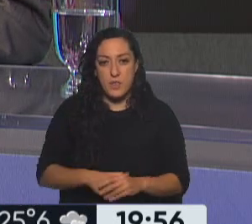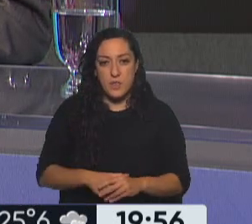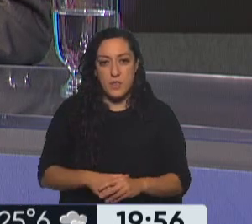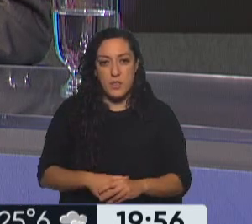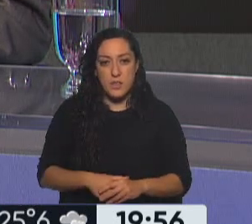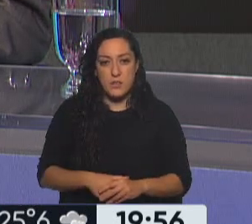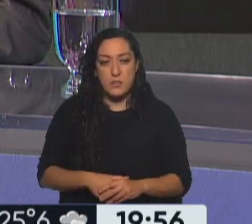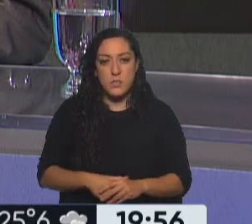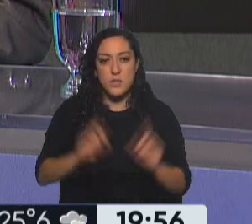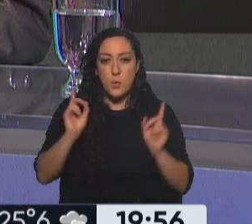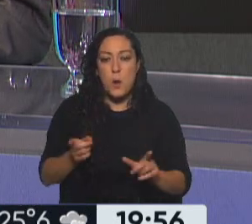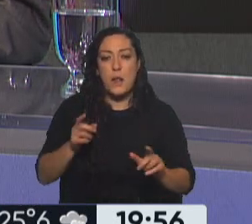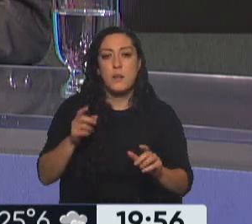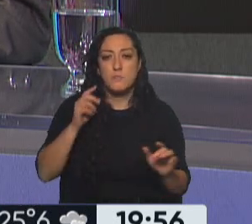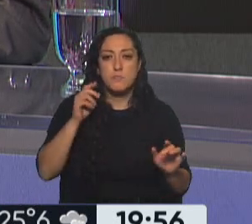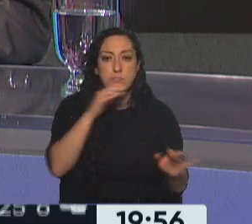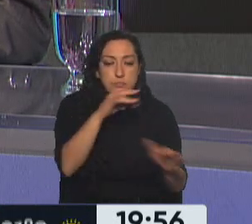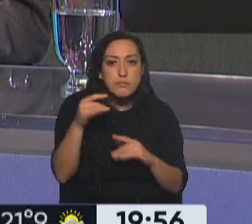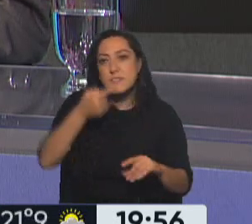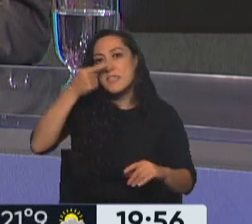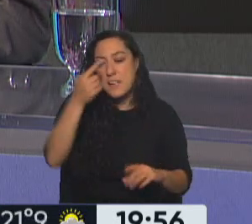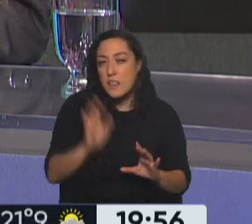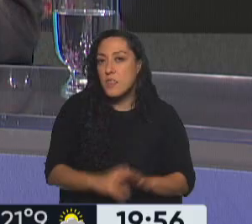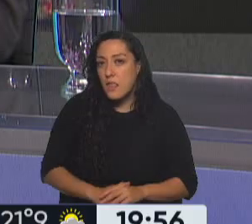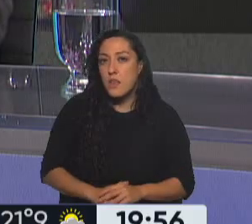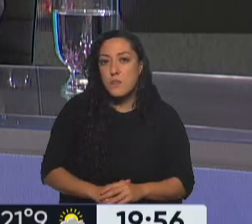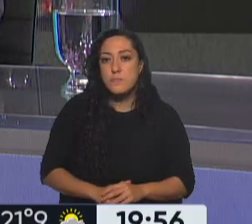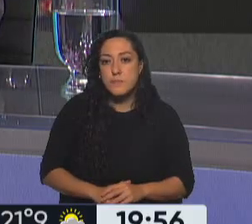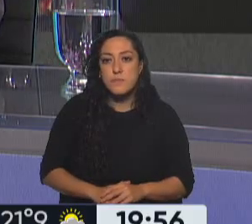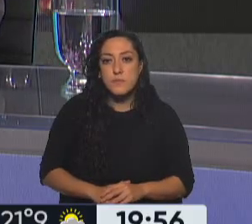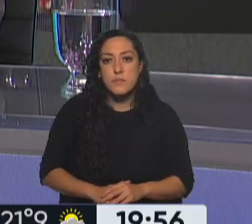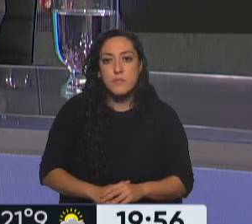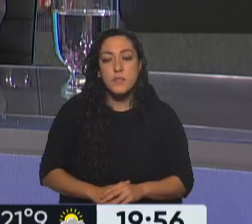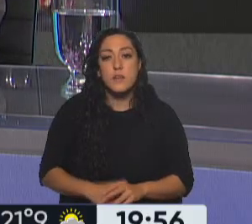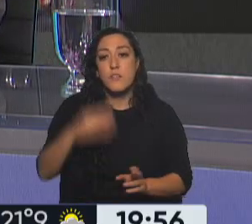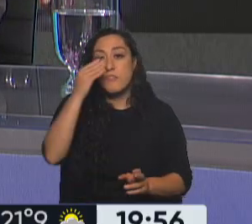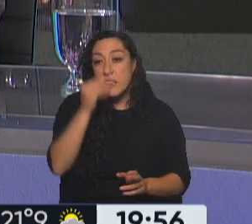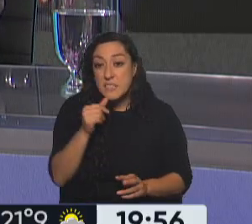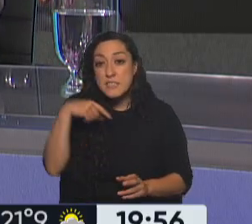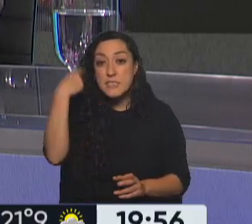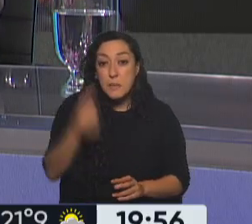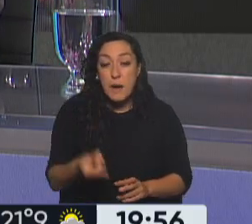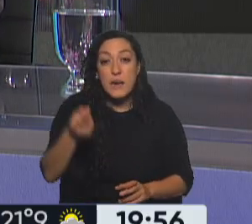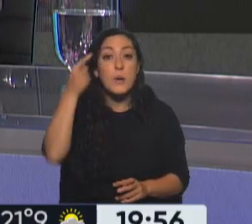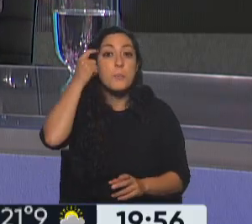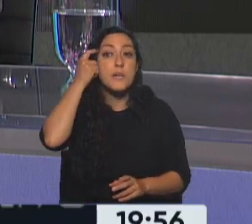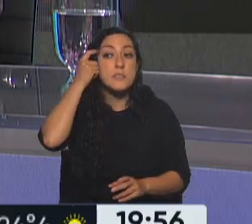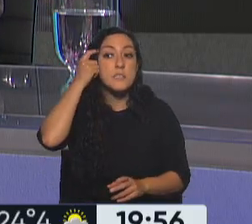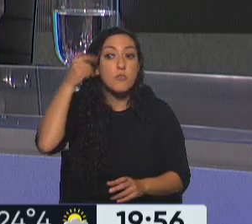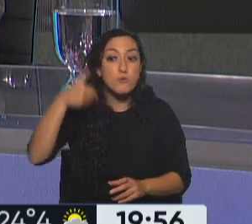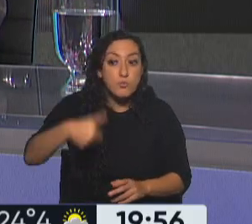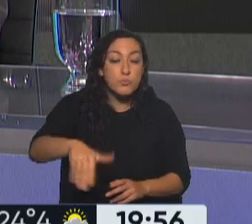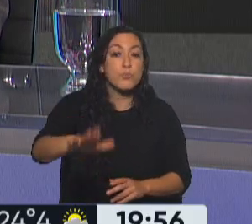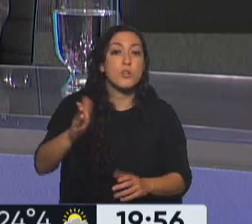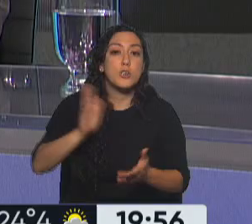dicen que es muy interesante. Sí, y sobre todo va a ser muy interesante cuando pase este fin de semana y empecemos a pensar en lo que viene con